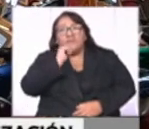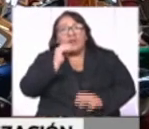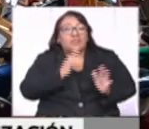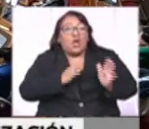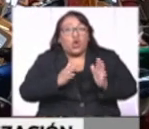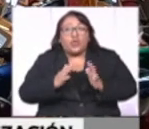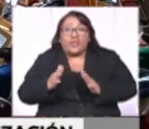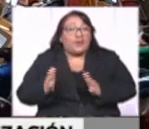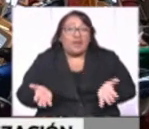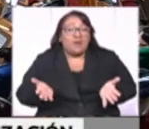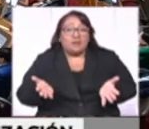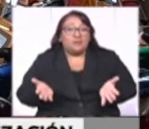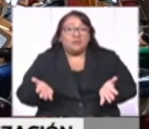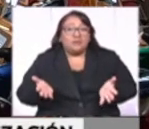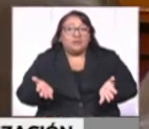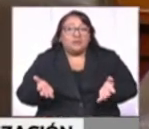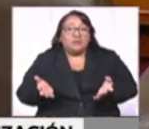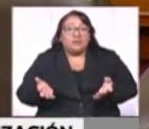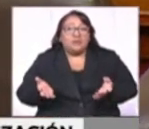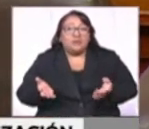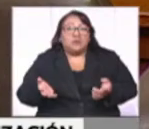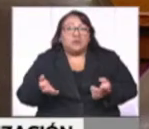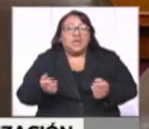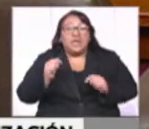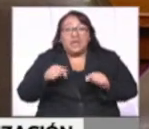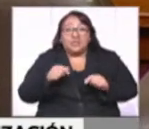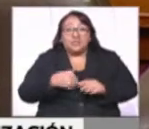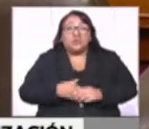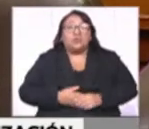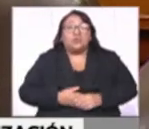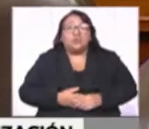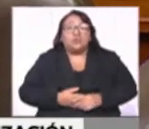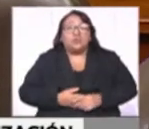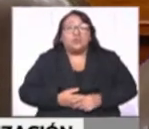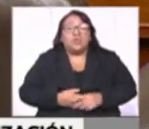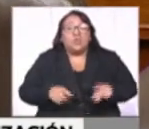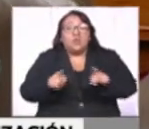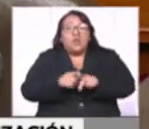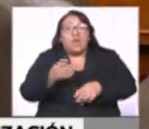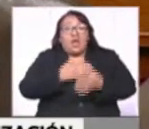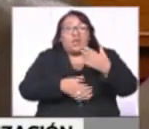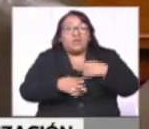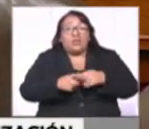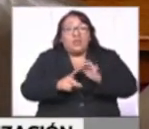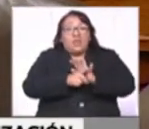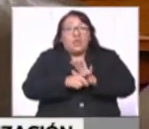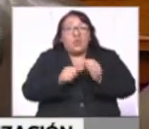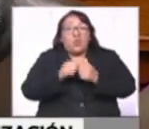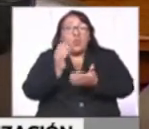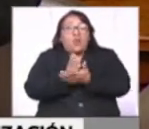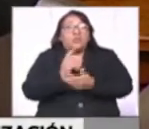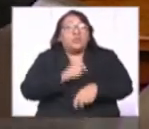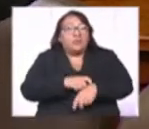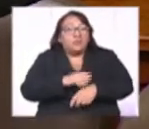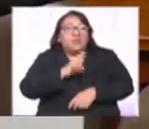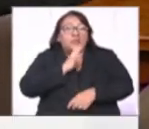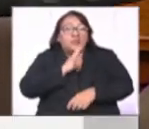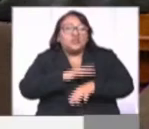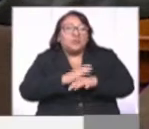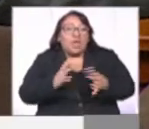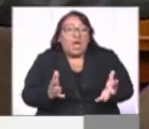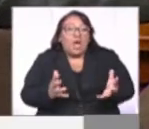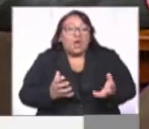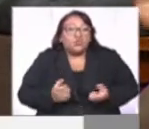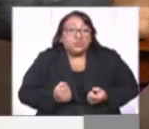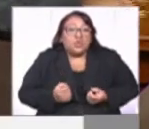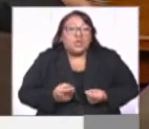pero necesito un ordenamiento. Y esto va de la mano con la anterior ley que ha ido un cuarto intermedio. Estamos hablando de austeridad por un